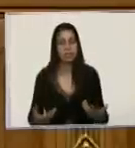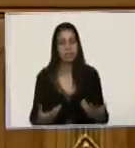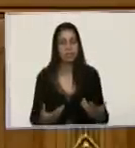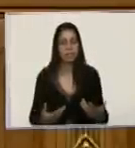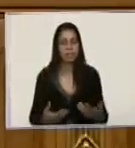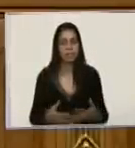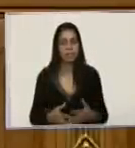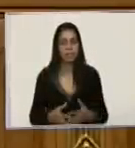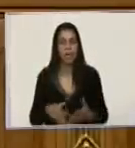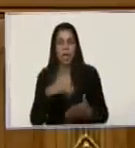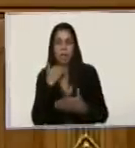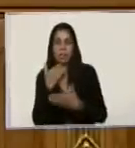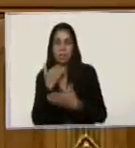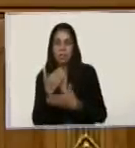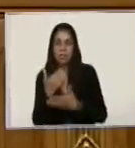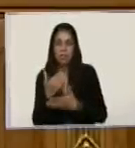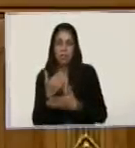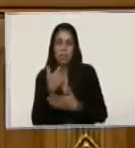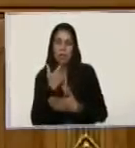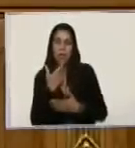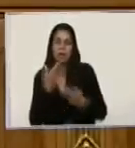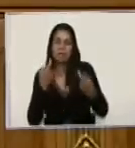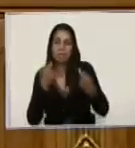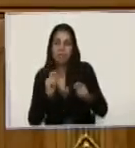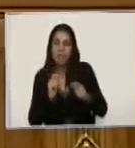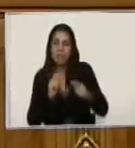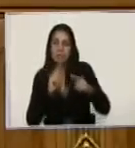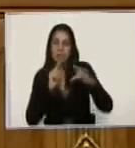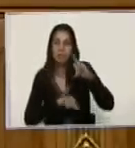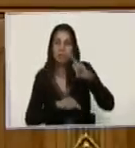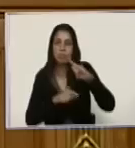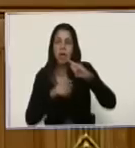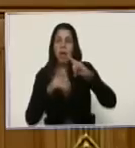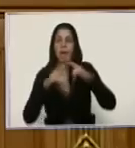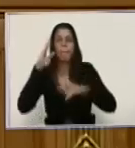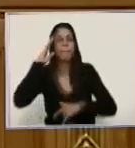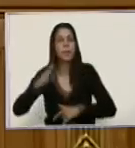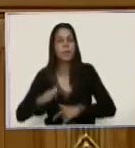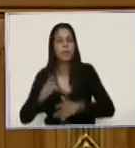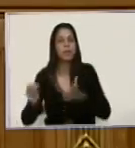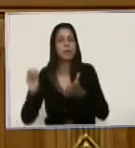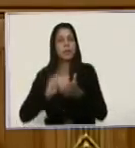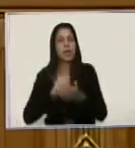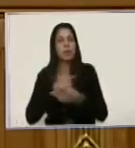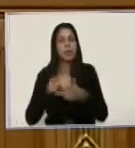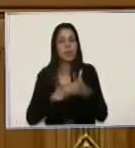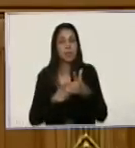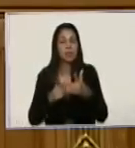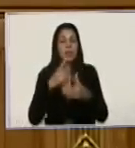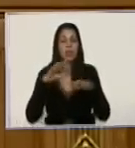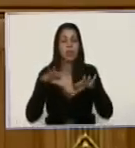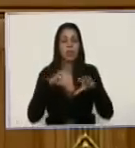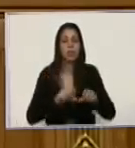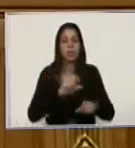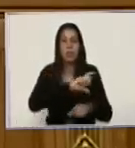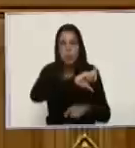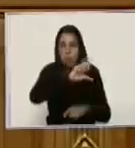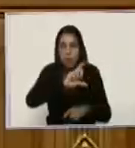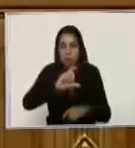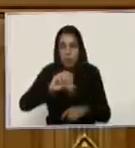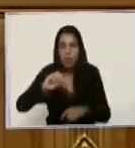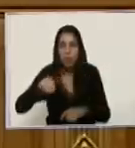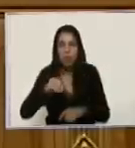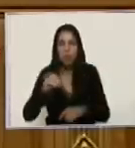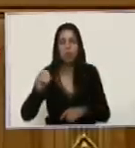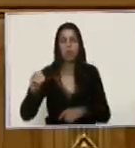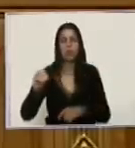un acercamiento ante una posible acción militar, que sería la Tercera Guerra Mundial por el control de la faja petrolífera del Orinoco, Hugo Chávez